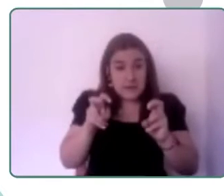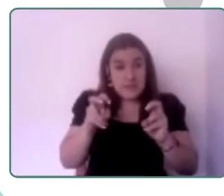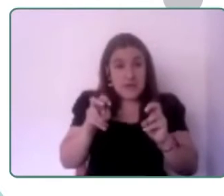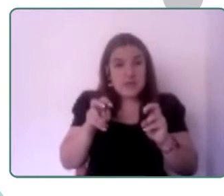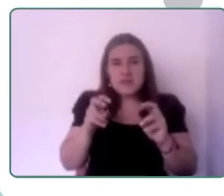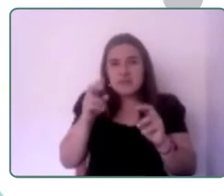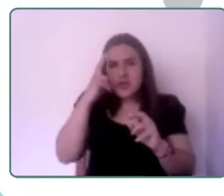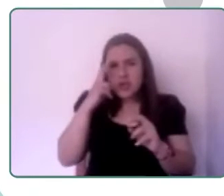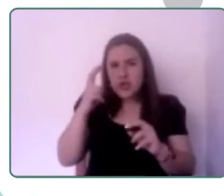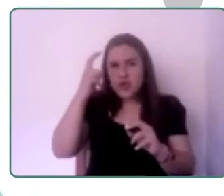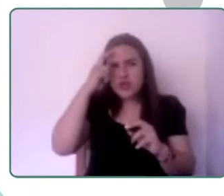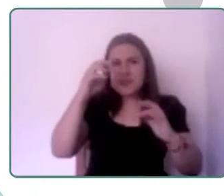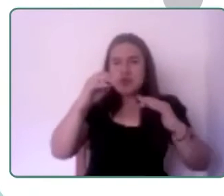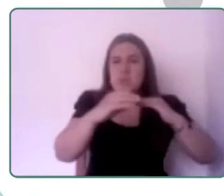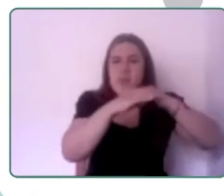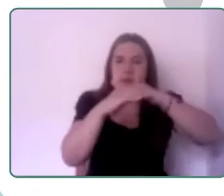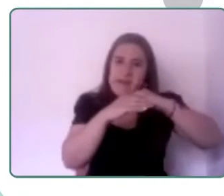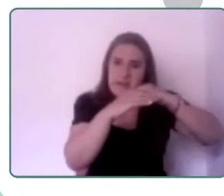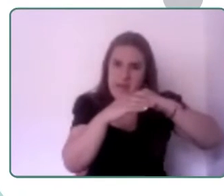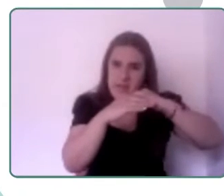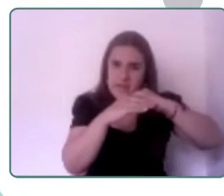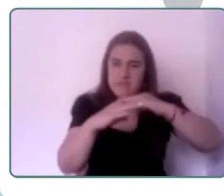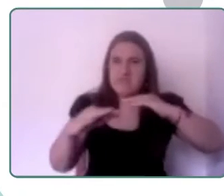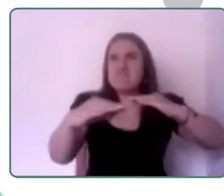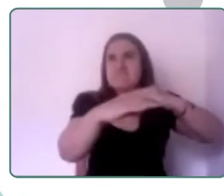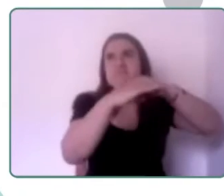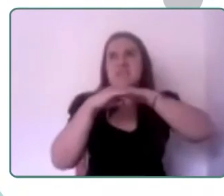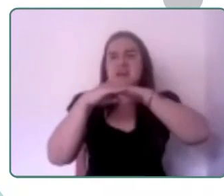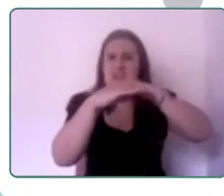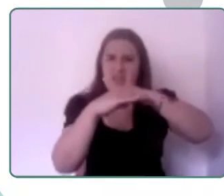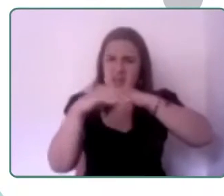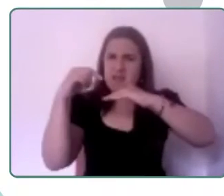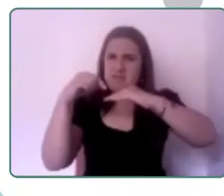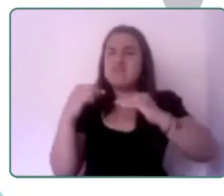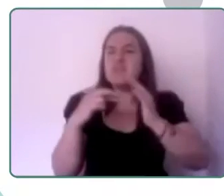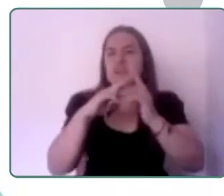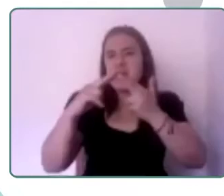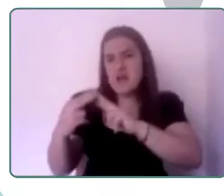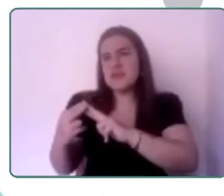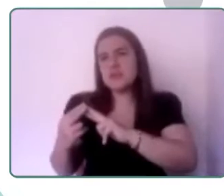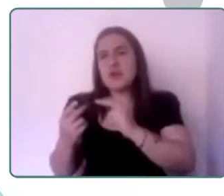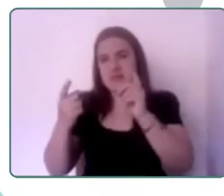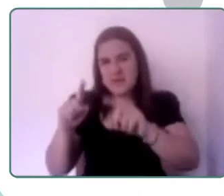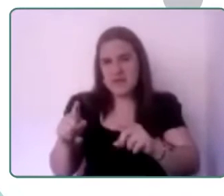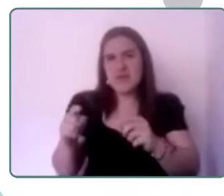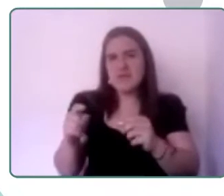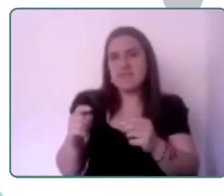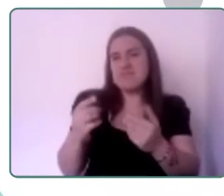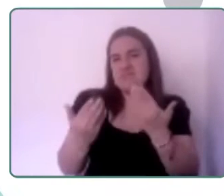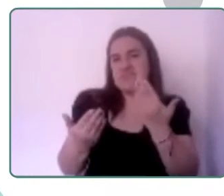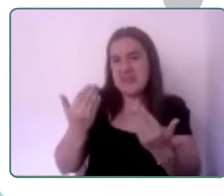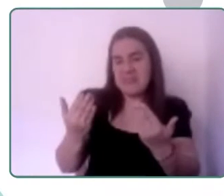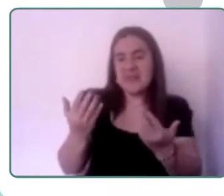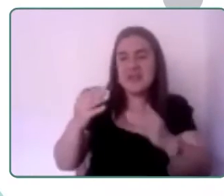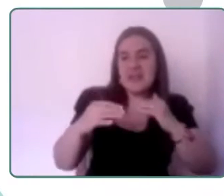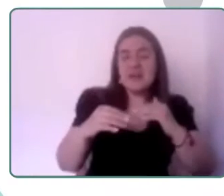concepto de equidad, lo asocian también a la diversidad humana en aspectos políticos, religiosos y